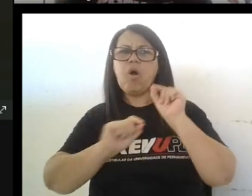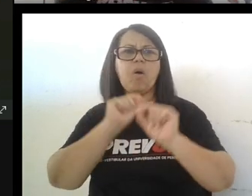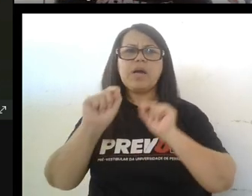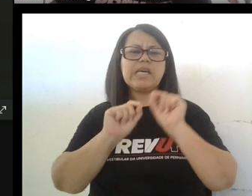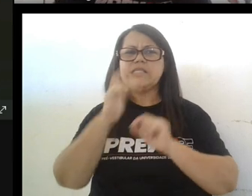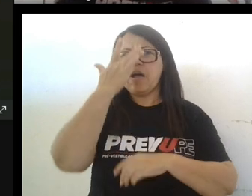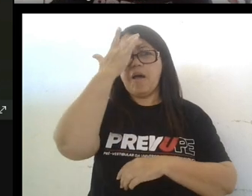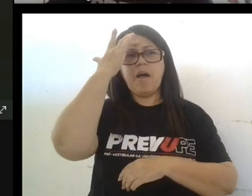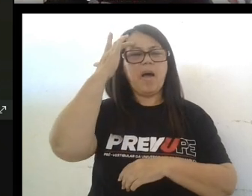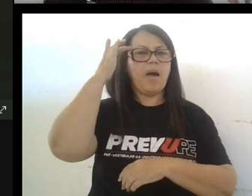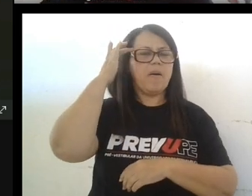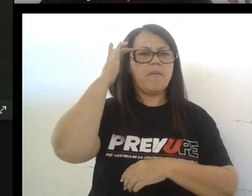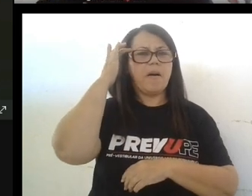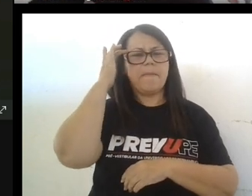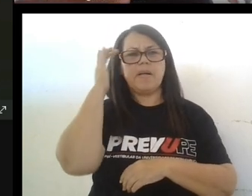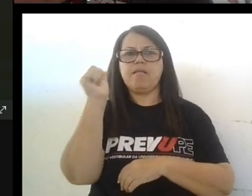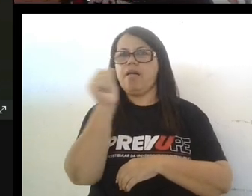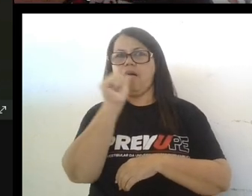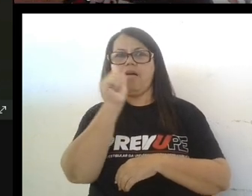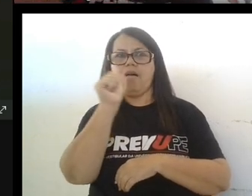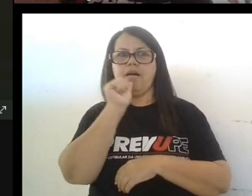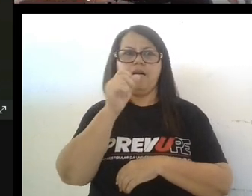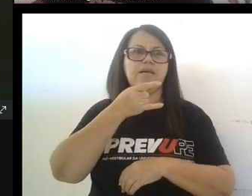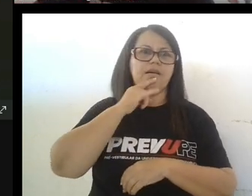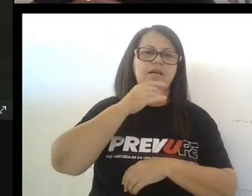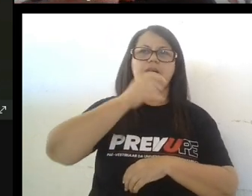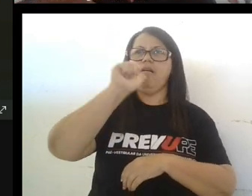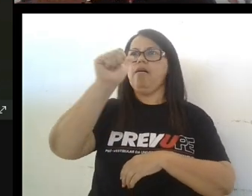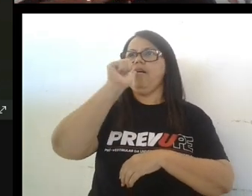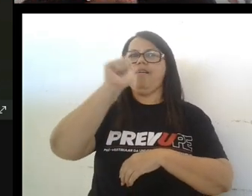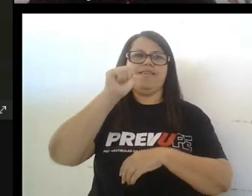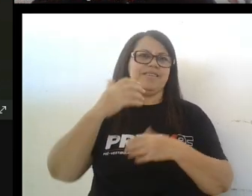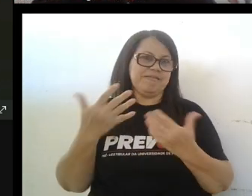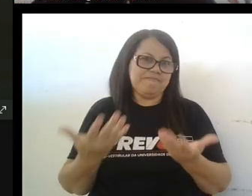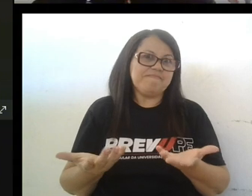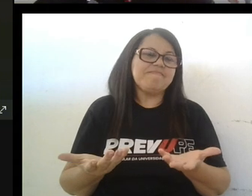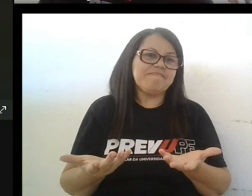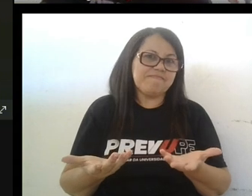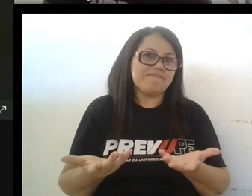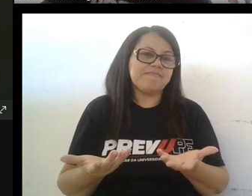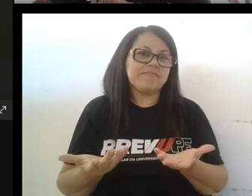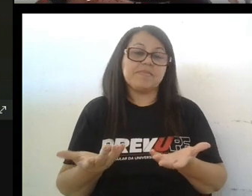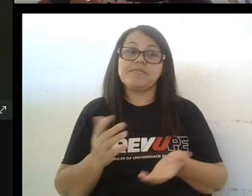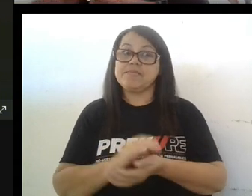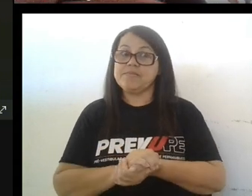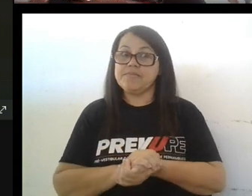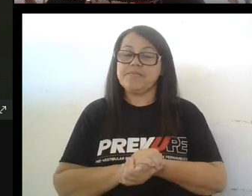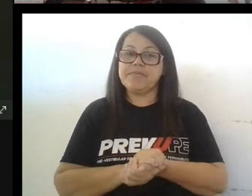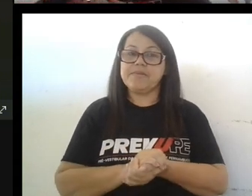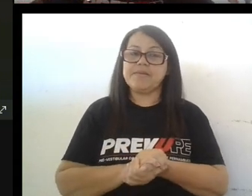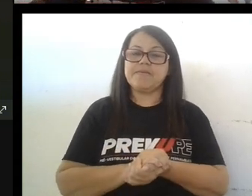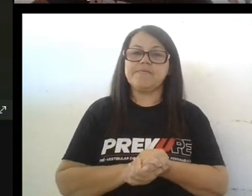persona que se ha empinado el codo o sea ha tomado mucho el alcohol y está